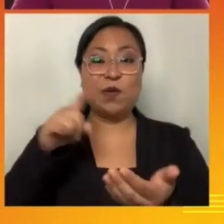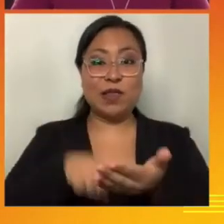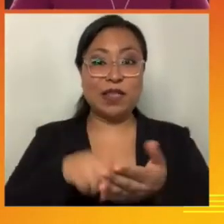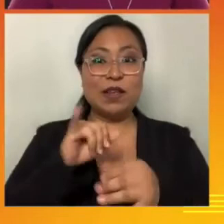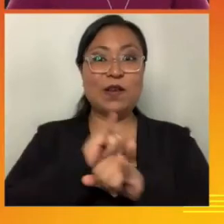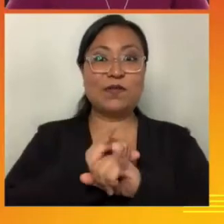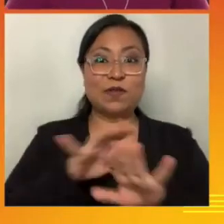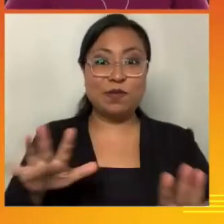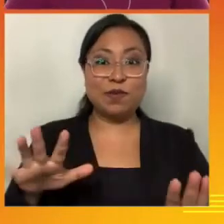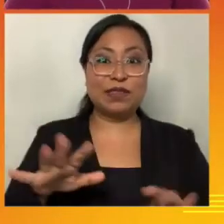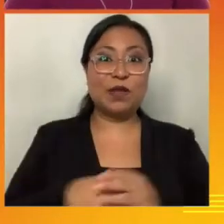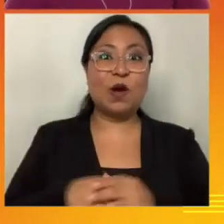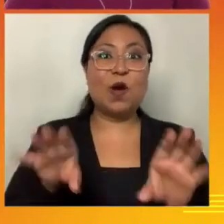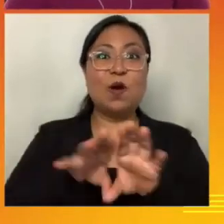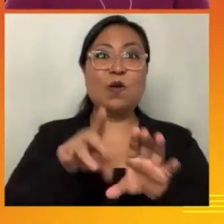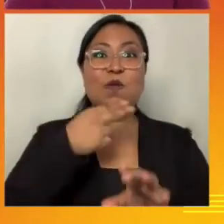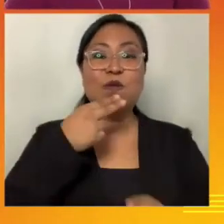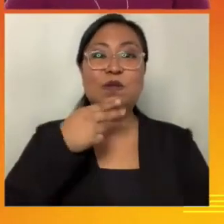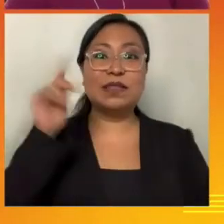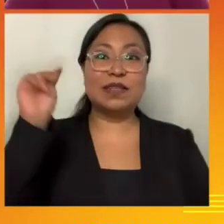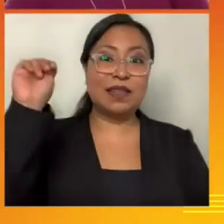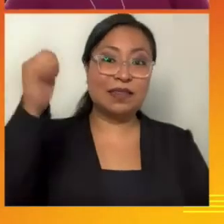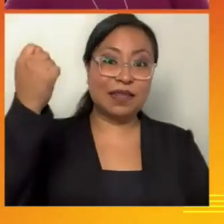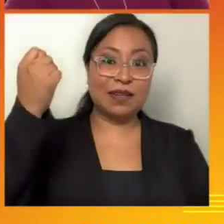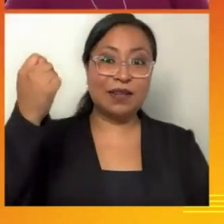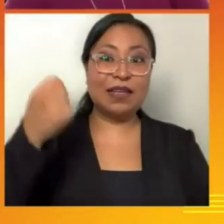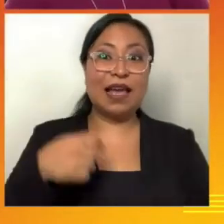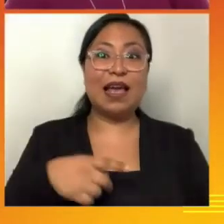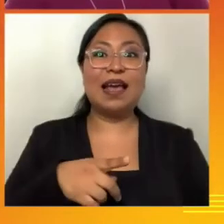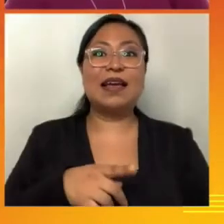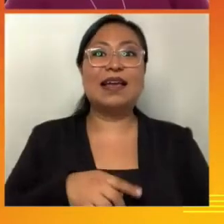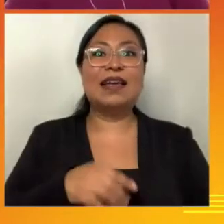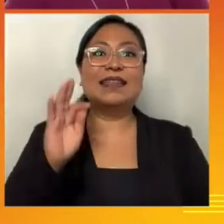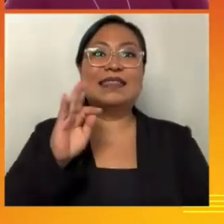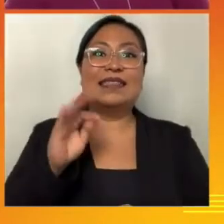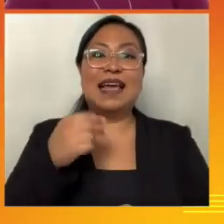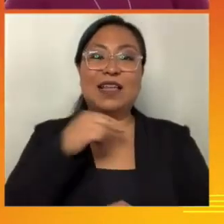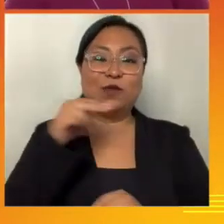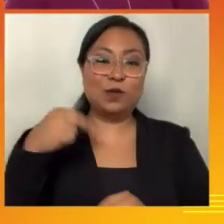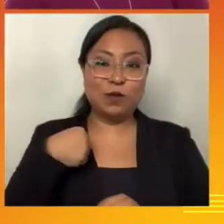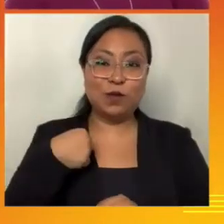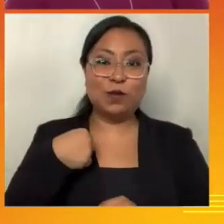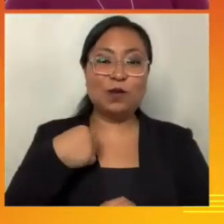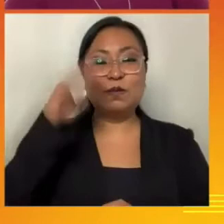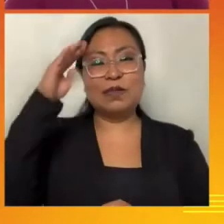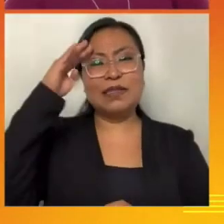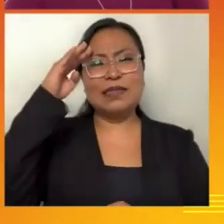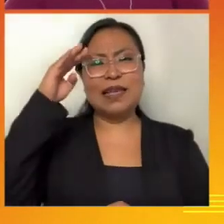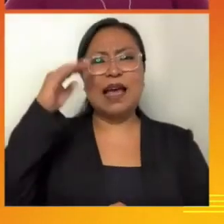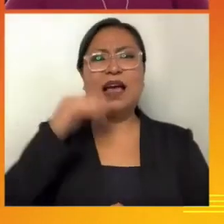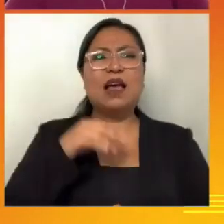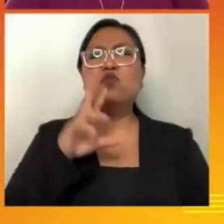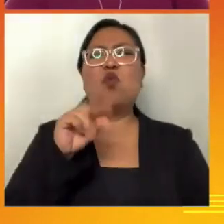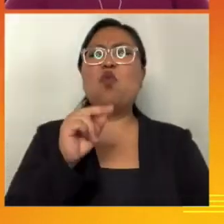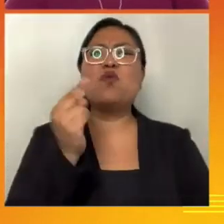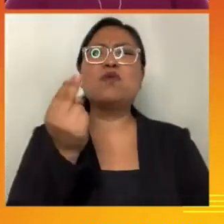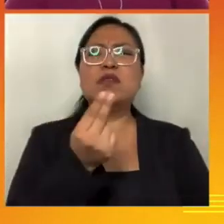externa, pues la tecnología creo que ya no podría haber ninguna persona que diga que no es necesaria,